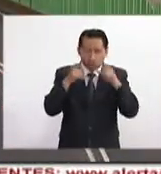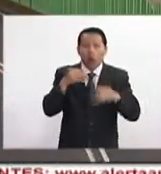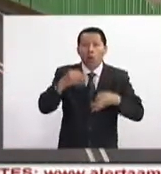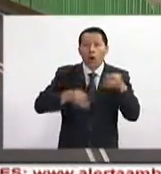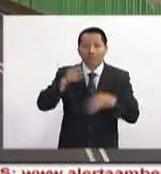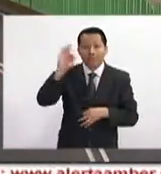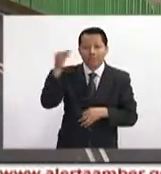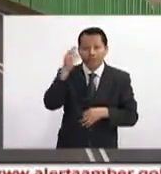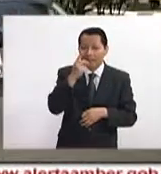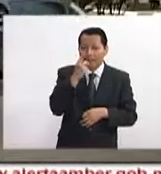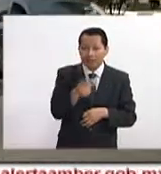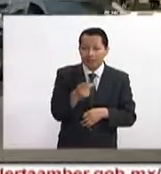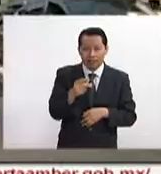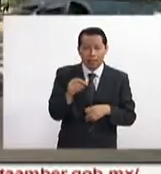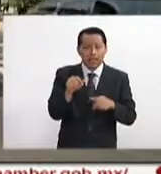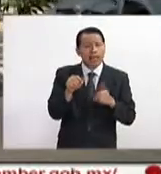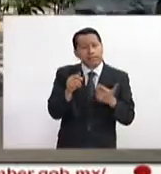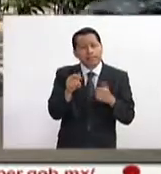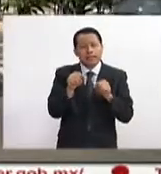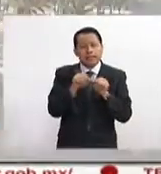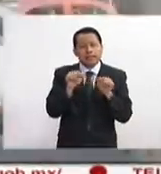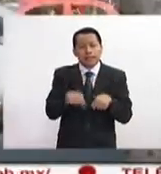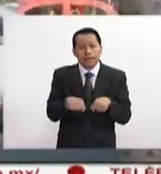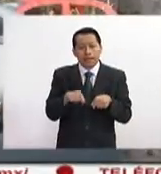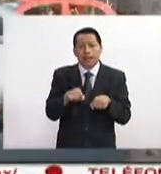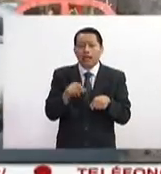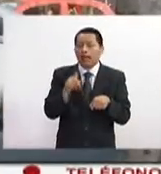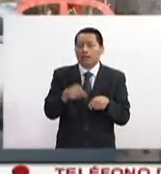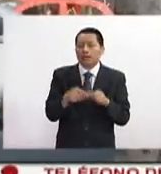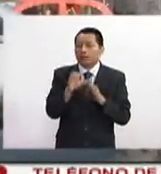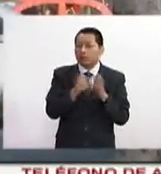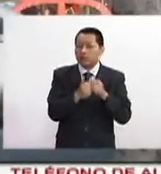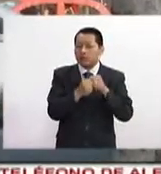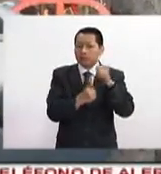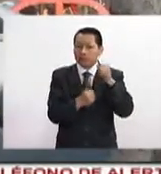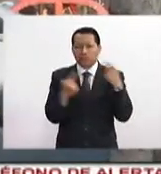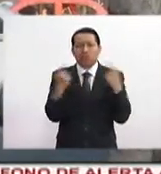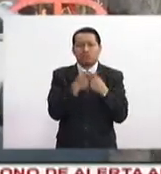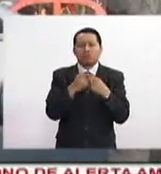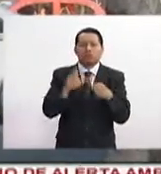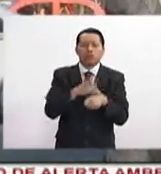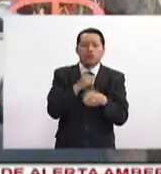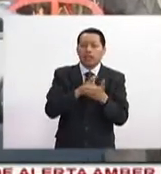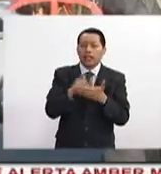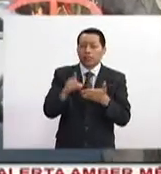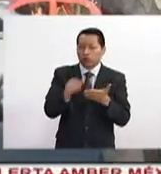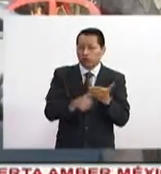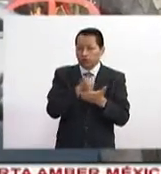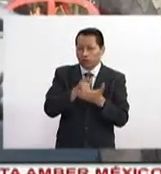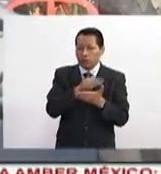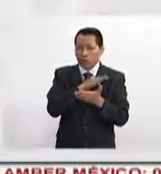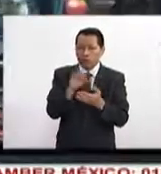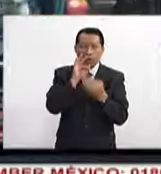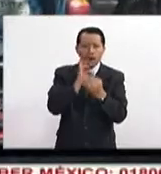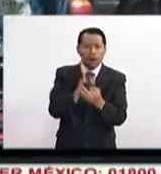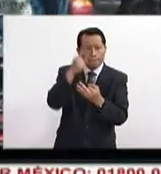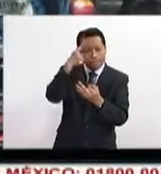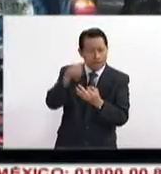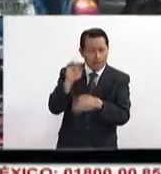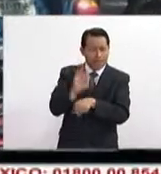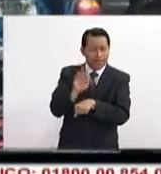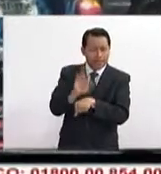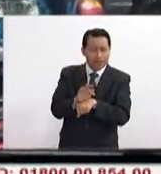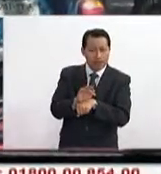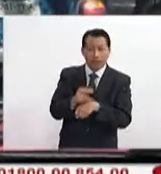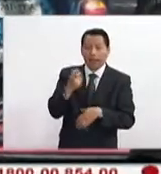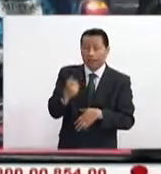federal resolvió que este sistema es inconstitucional ya que transgrede el derecho de los ciudadanos de tener una audiencia para defenderse.